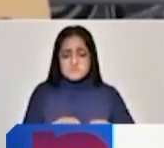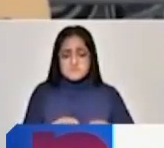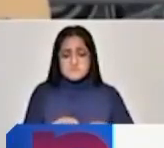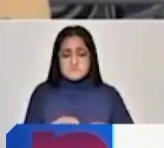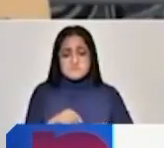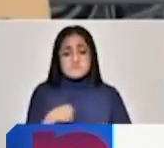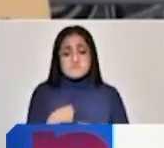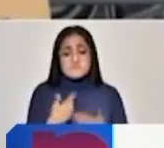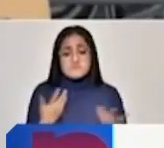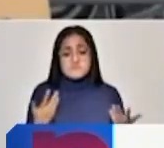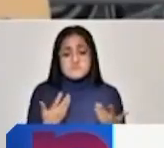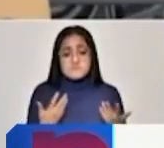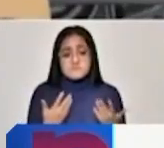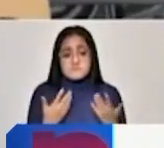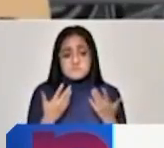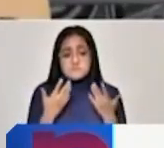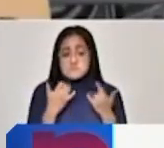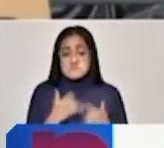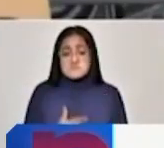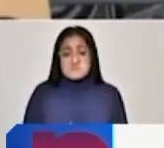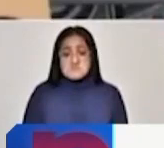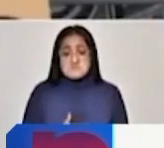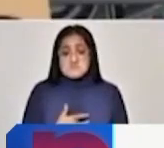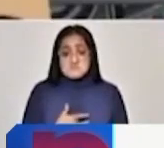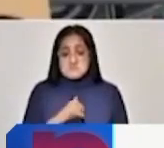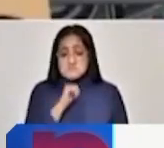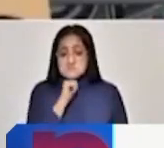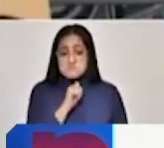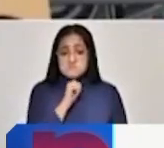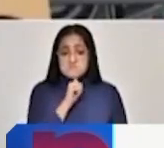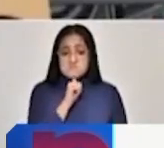No tengo ningún síntoma